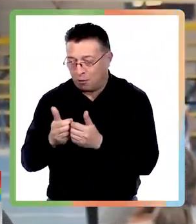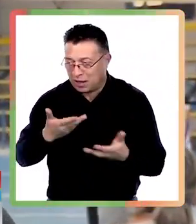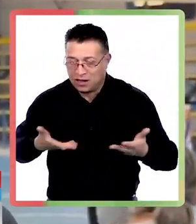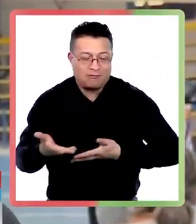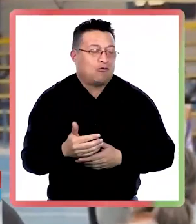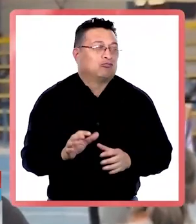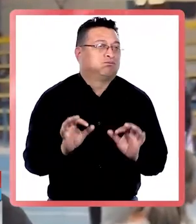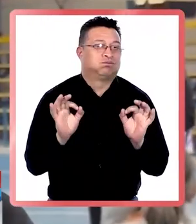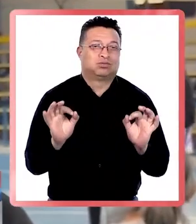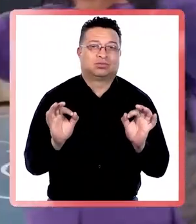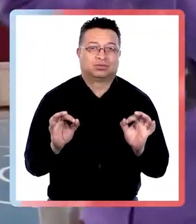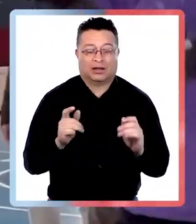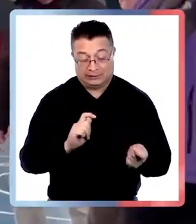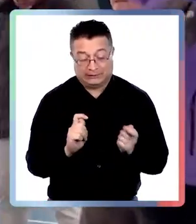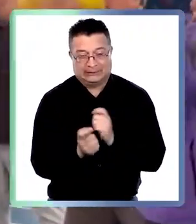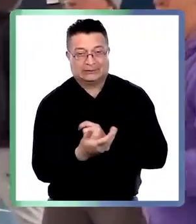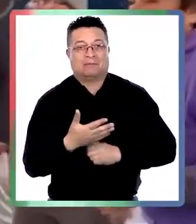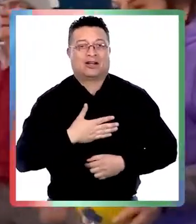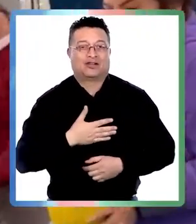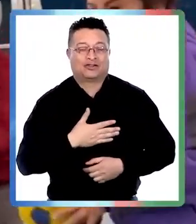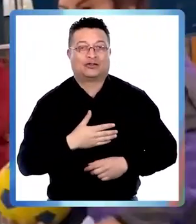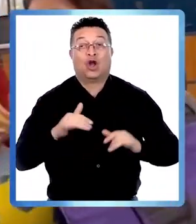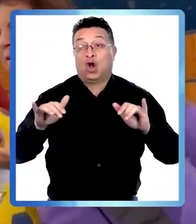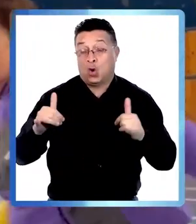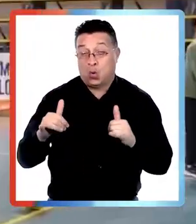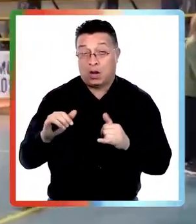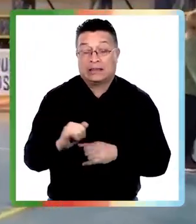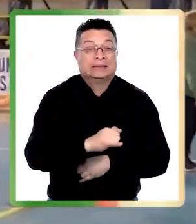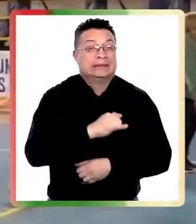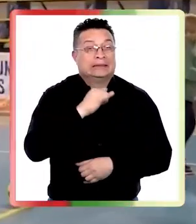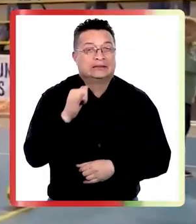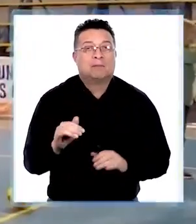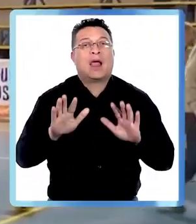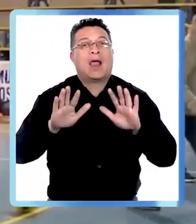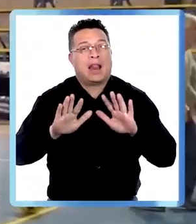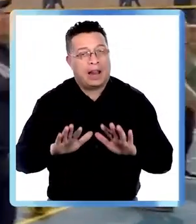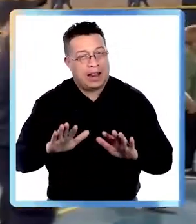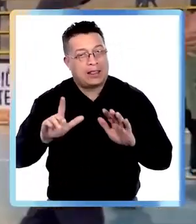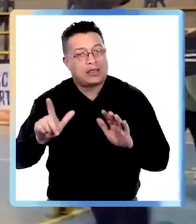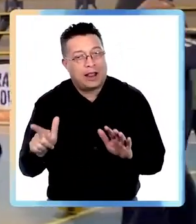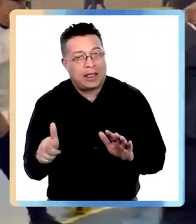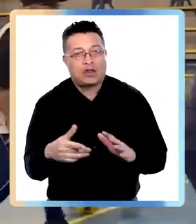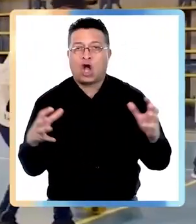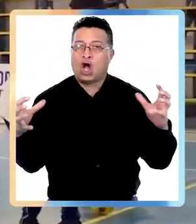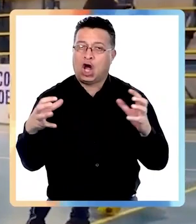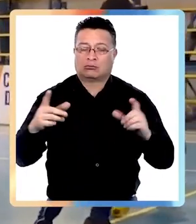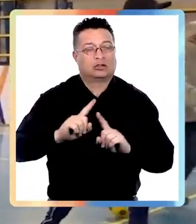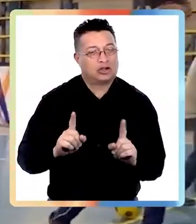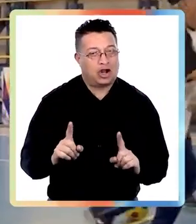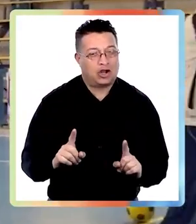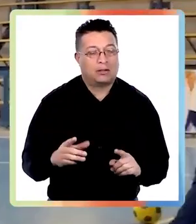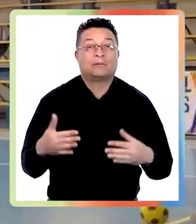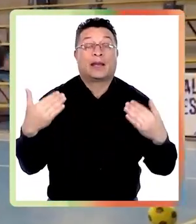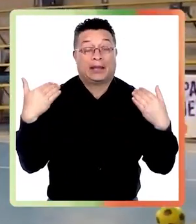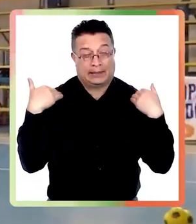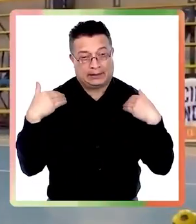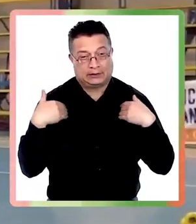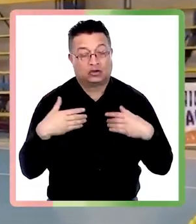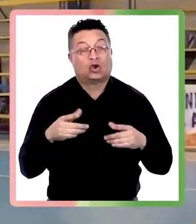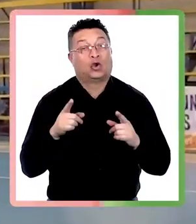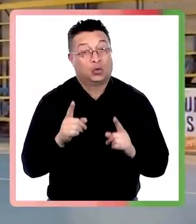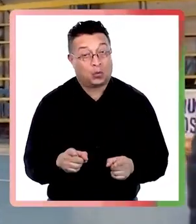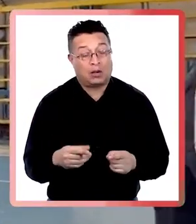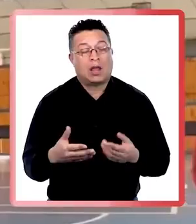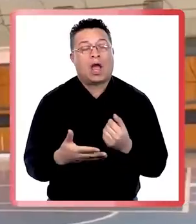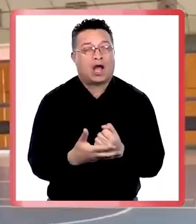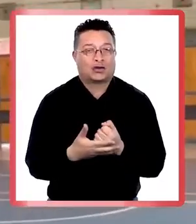el compañerismo es excelente. Está adaptado para nosotros. La jugada siempre es como lenta, no agresiva. El ejercicio